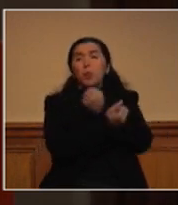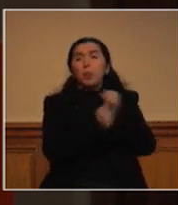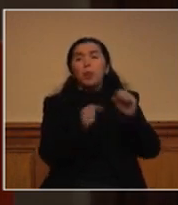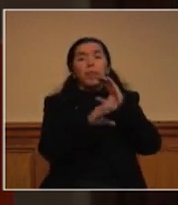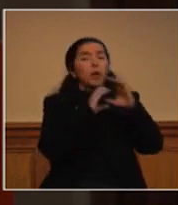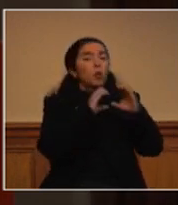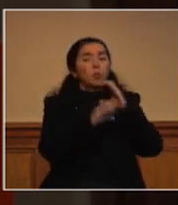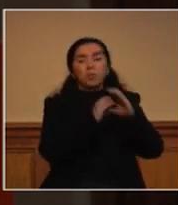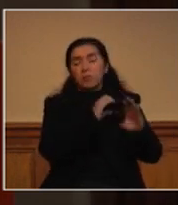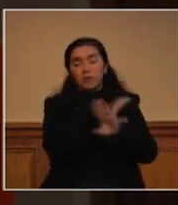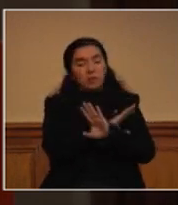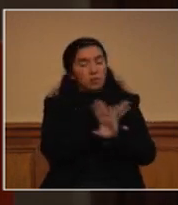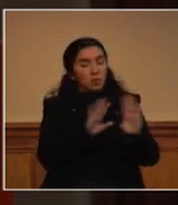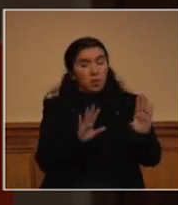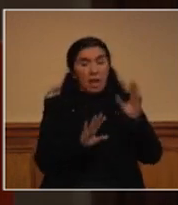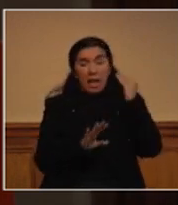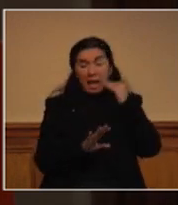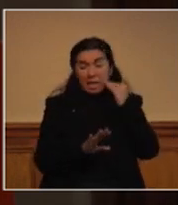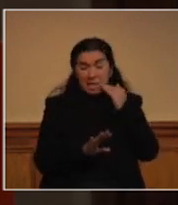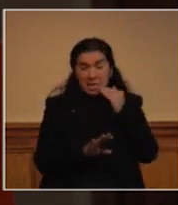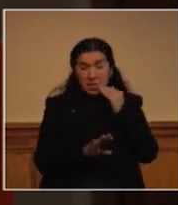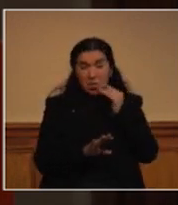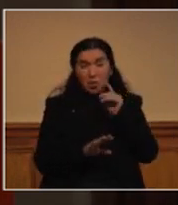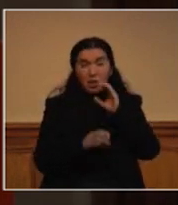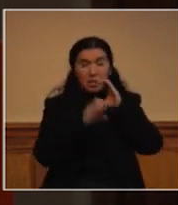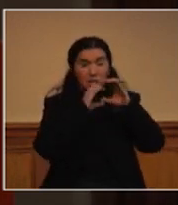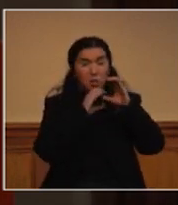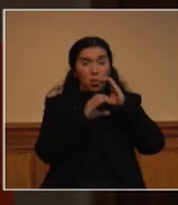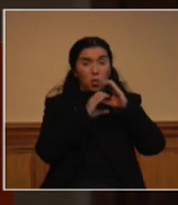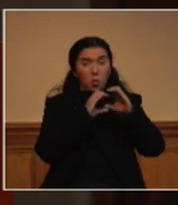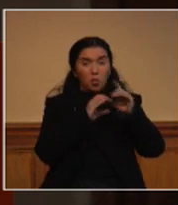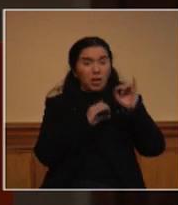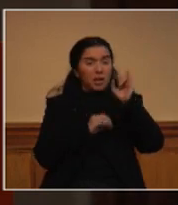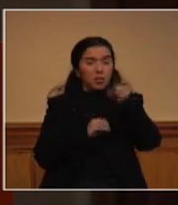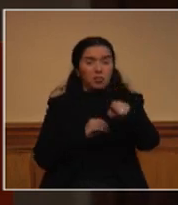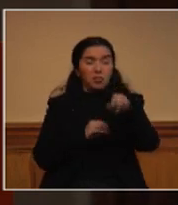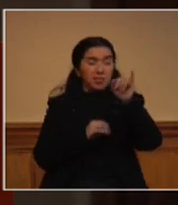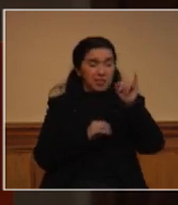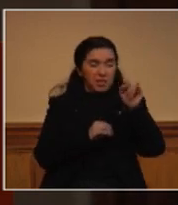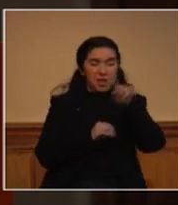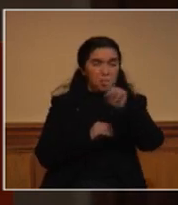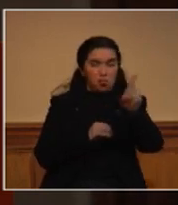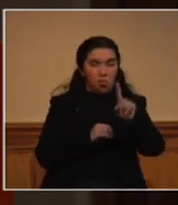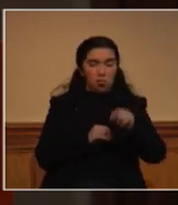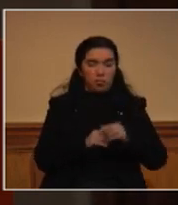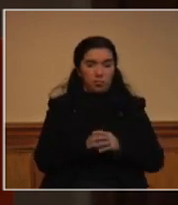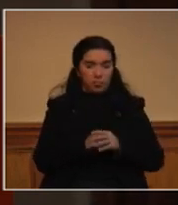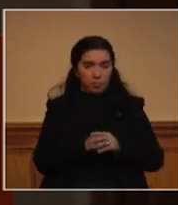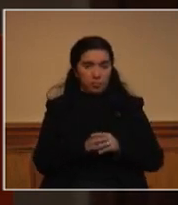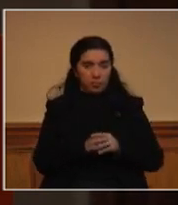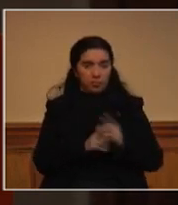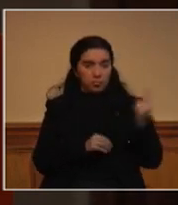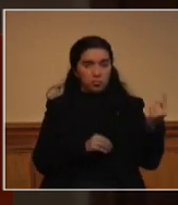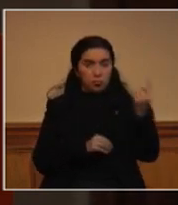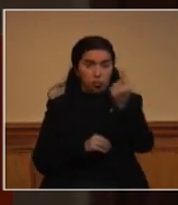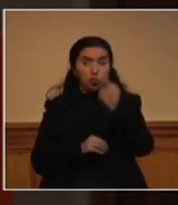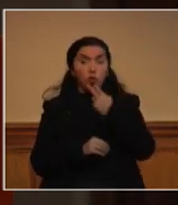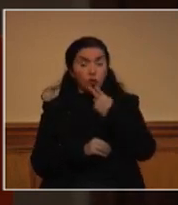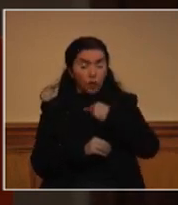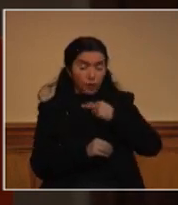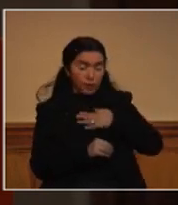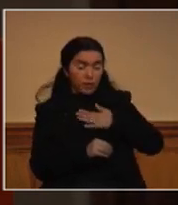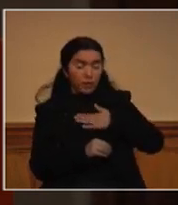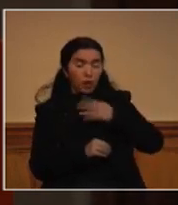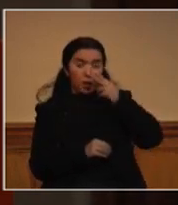años había niños que estos niños son de comunicación, estos no. Yo eso lo he vivido, ¿no?